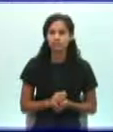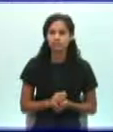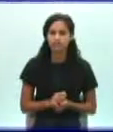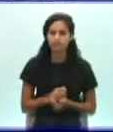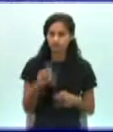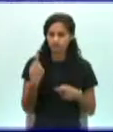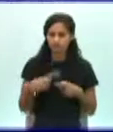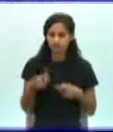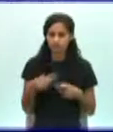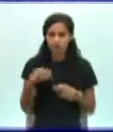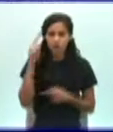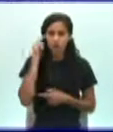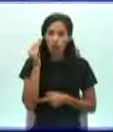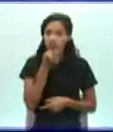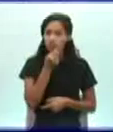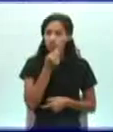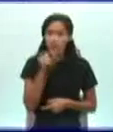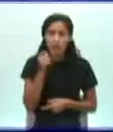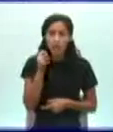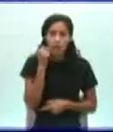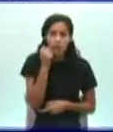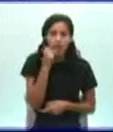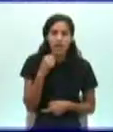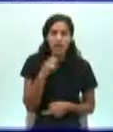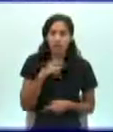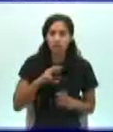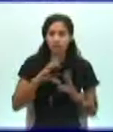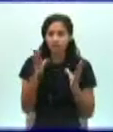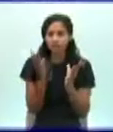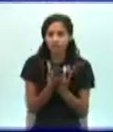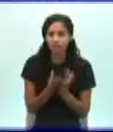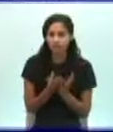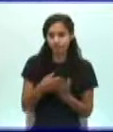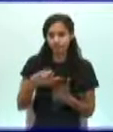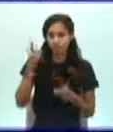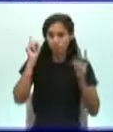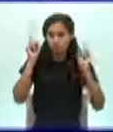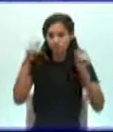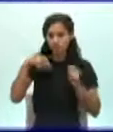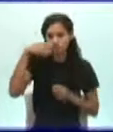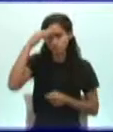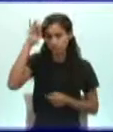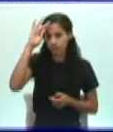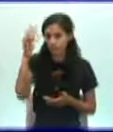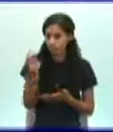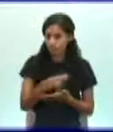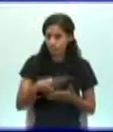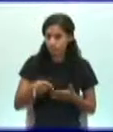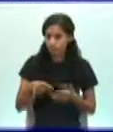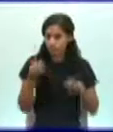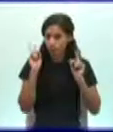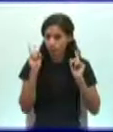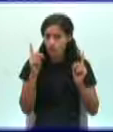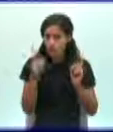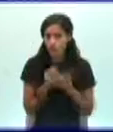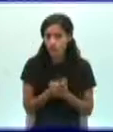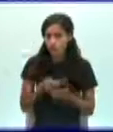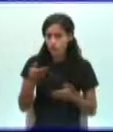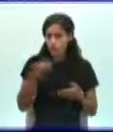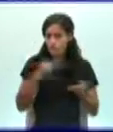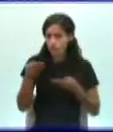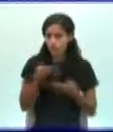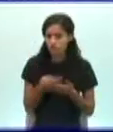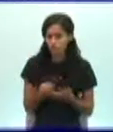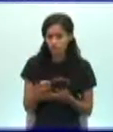José Martí, el más universal de los políticos cubanos, político, escritor, poeta, periodista,